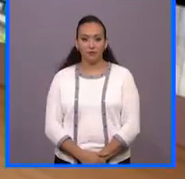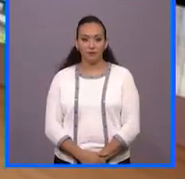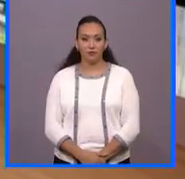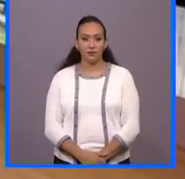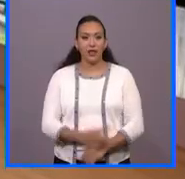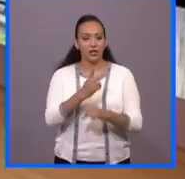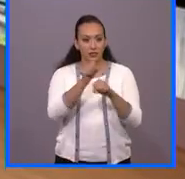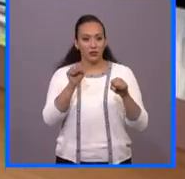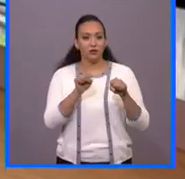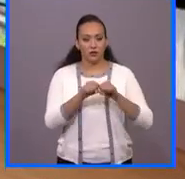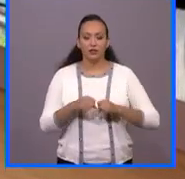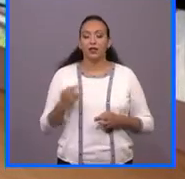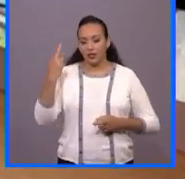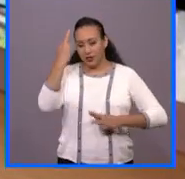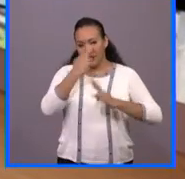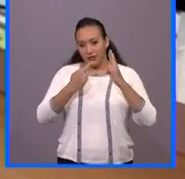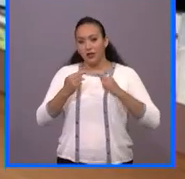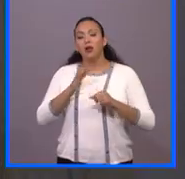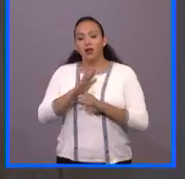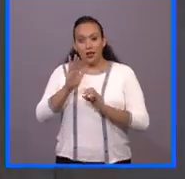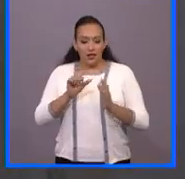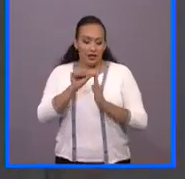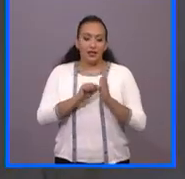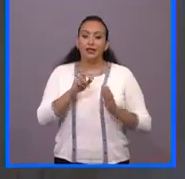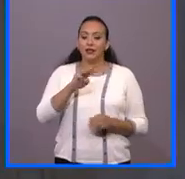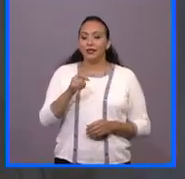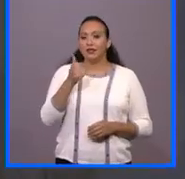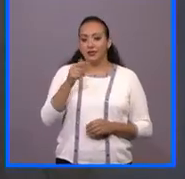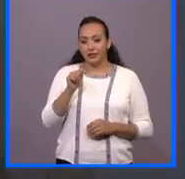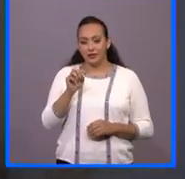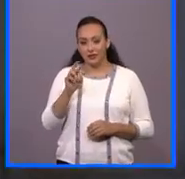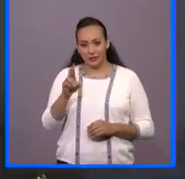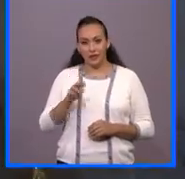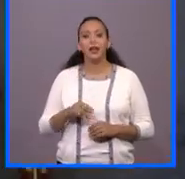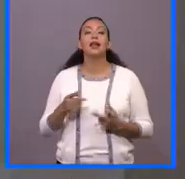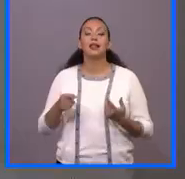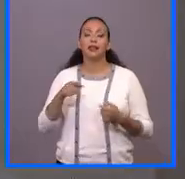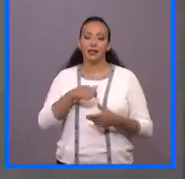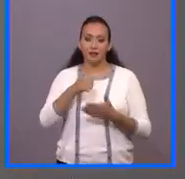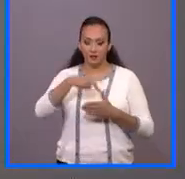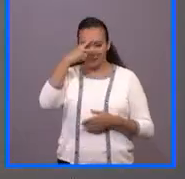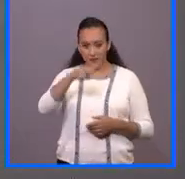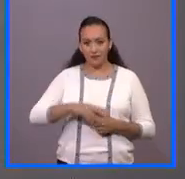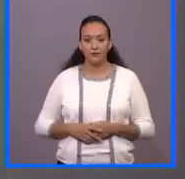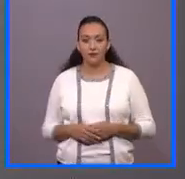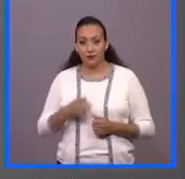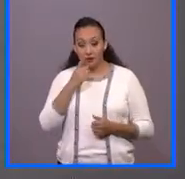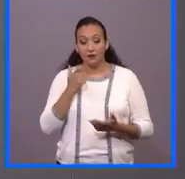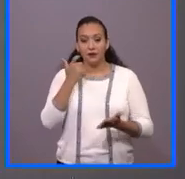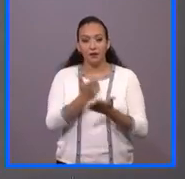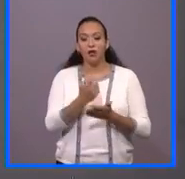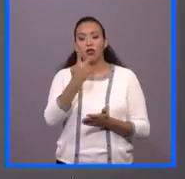La segunda sala de la Corte declaró la invalidez del artículo 307 ter del Código Fiscal de la Ciudad de México, que imponía el pago